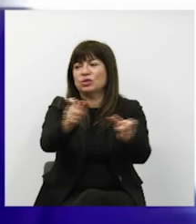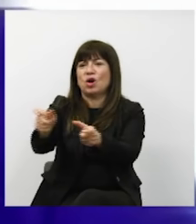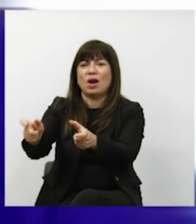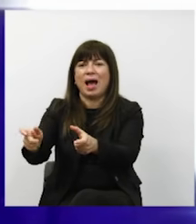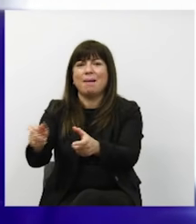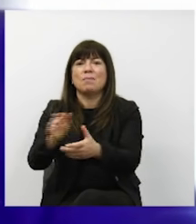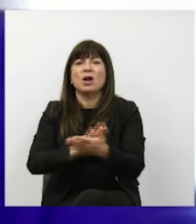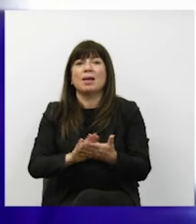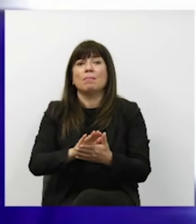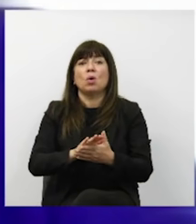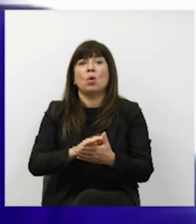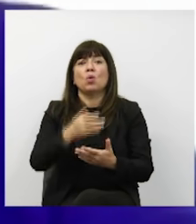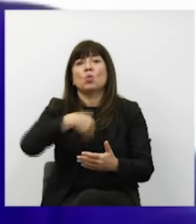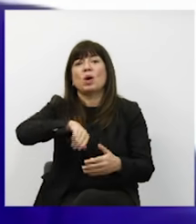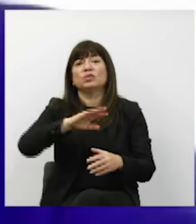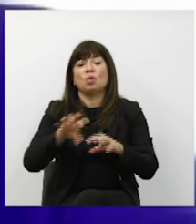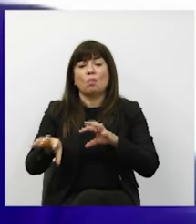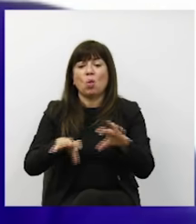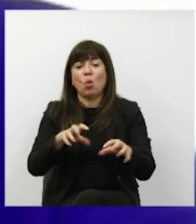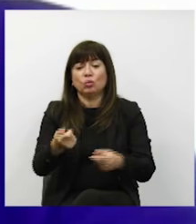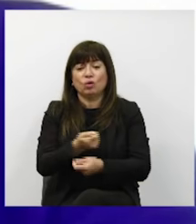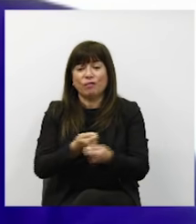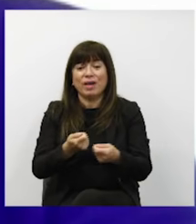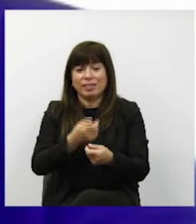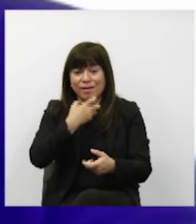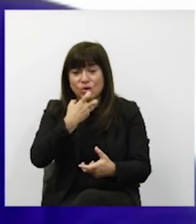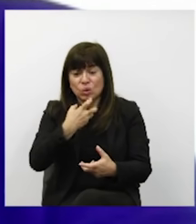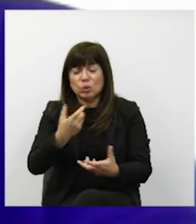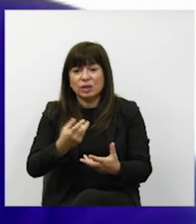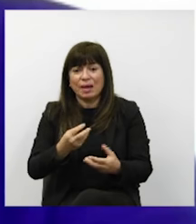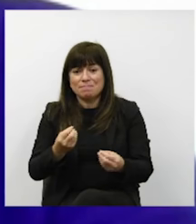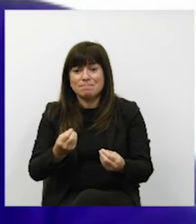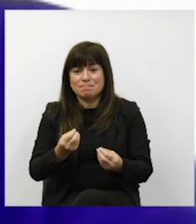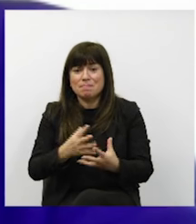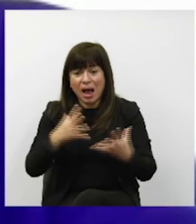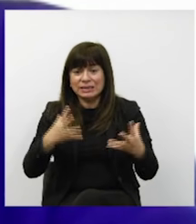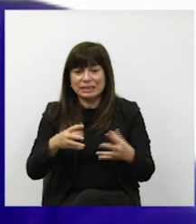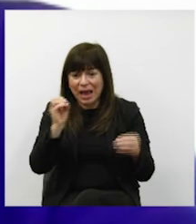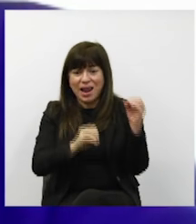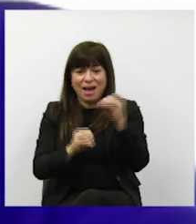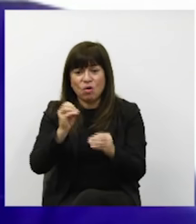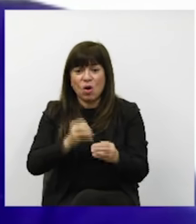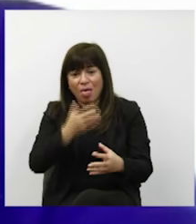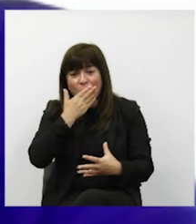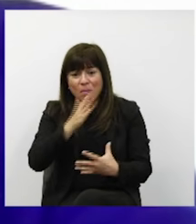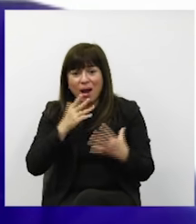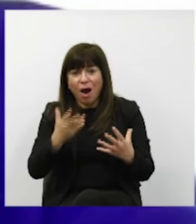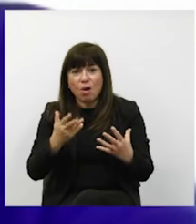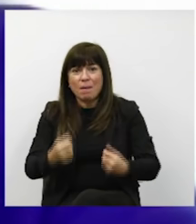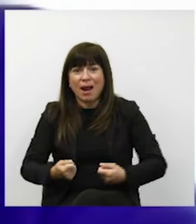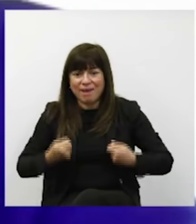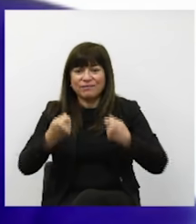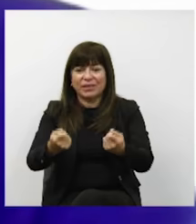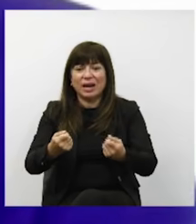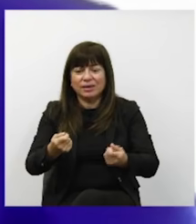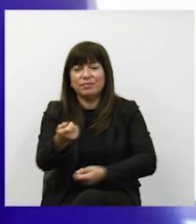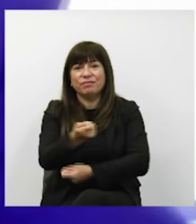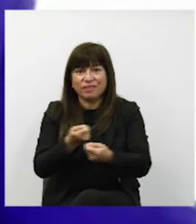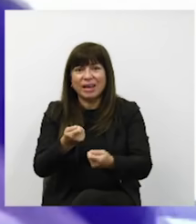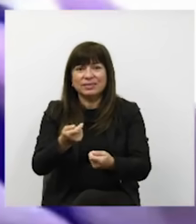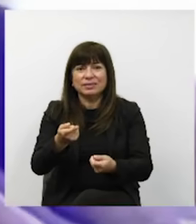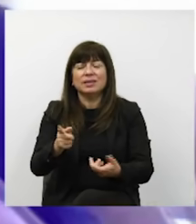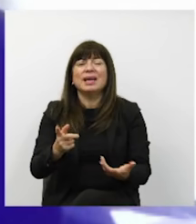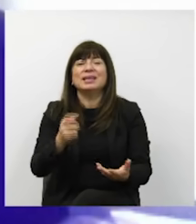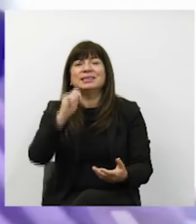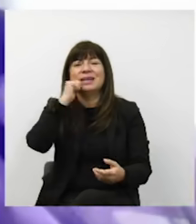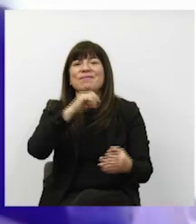nuestra fruta, etcétera, etcétera, sea lo más elaborado para que llegue en la mejor disposición y al mejor momento a los restaurantes franceses. A eso